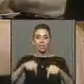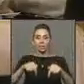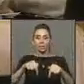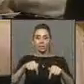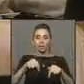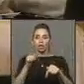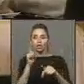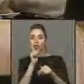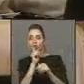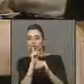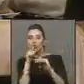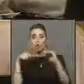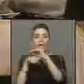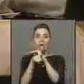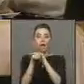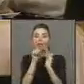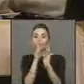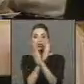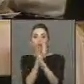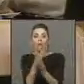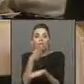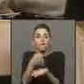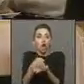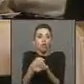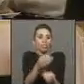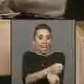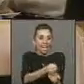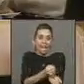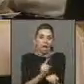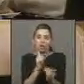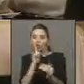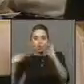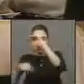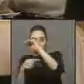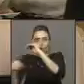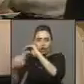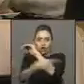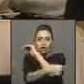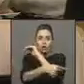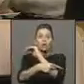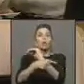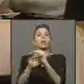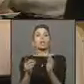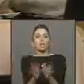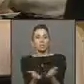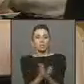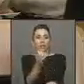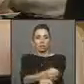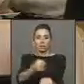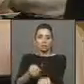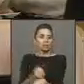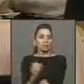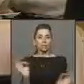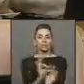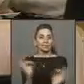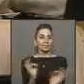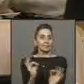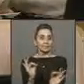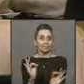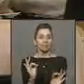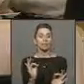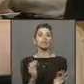pasar camuflados por algún lado o que ven sus papeles sin la legalización que requieren,